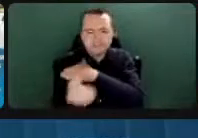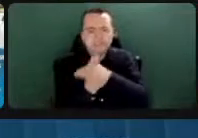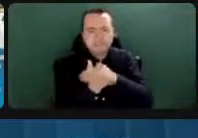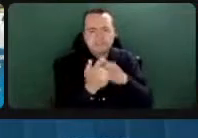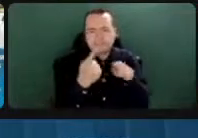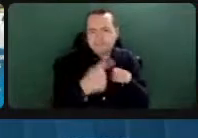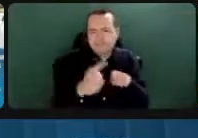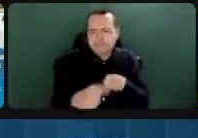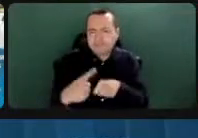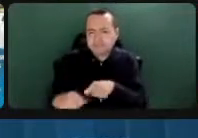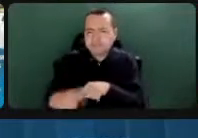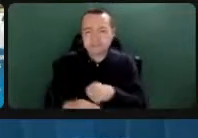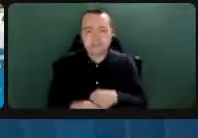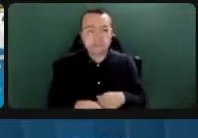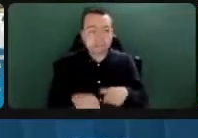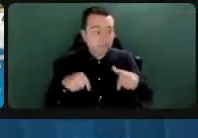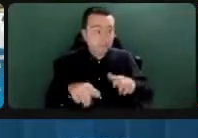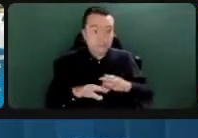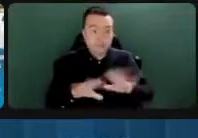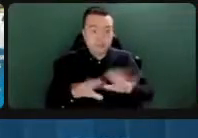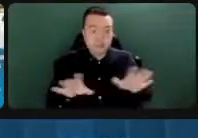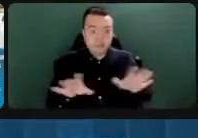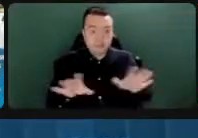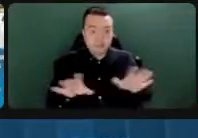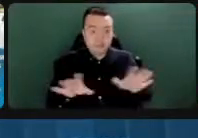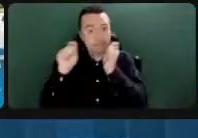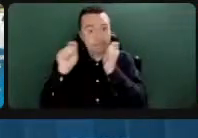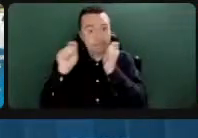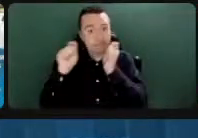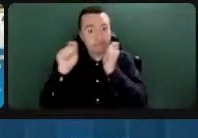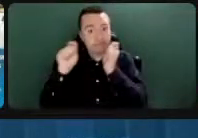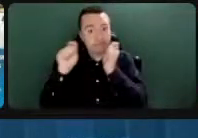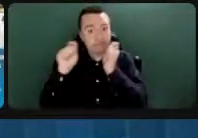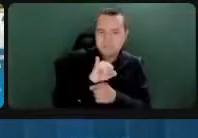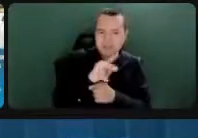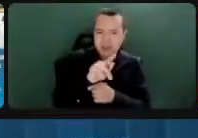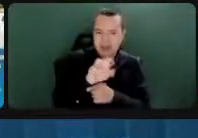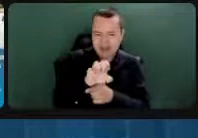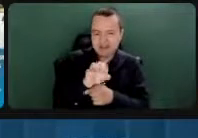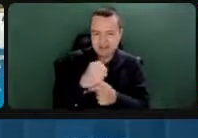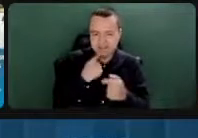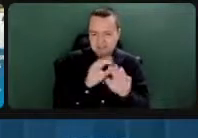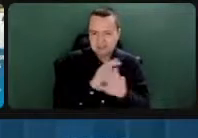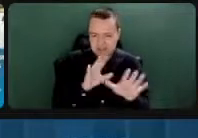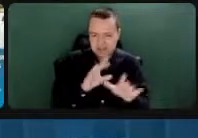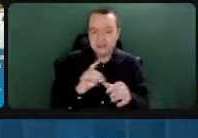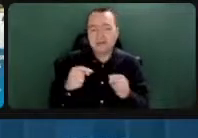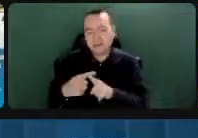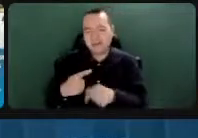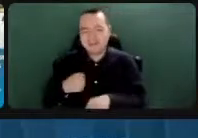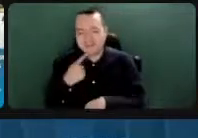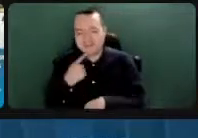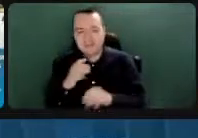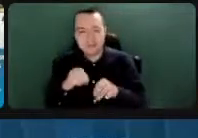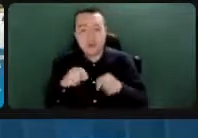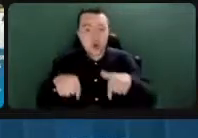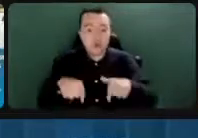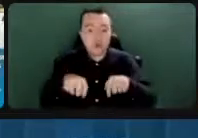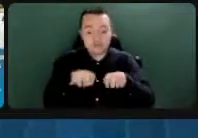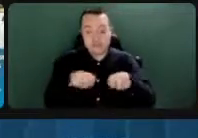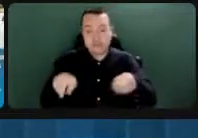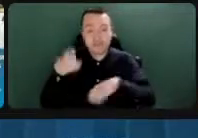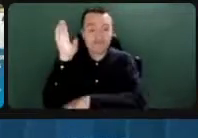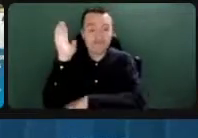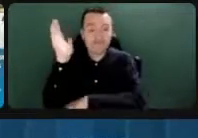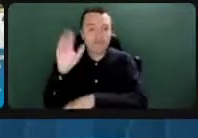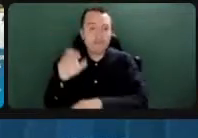con esto quiero dar paso a nuestro panel. Ya Mike nos había comentado y yo también que tendríamos un panel el día de hoy. Y nos